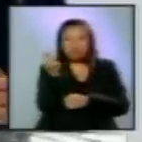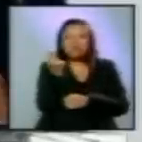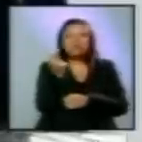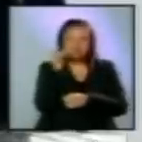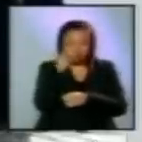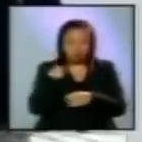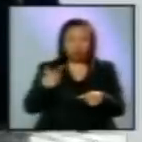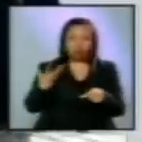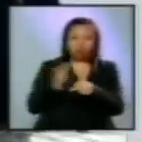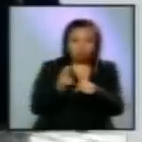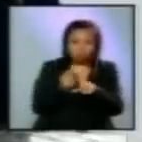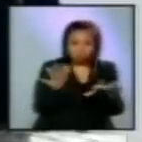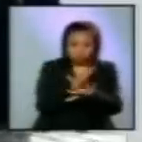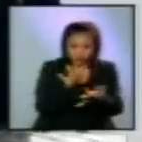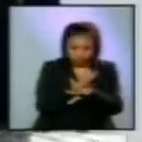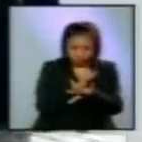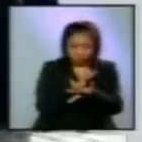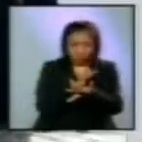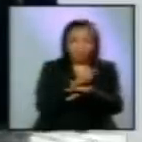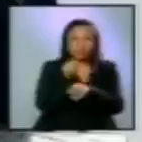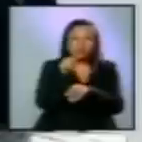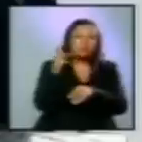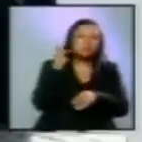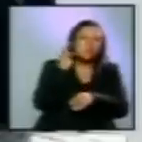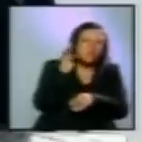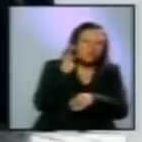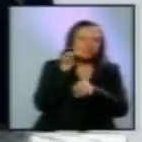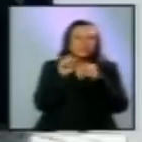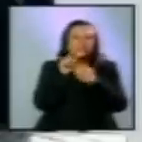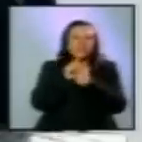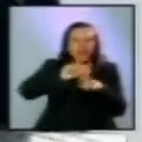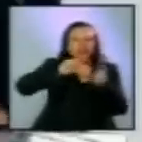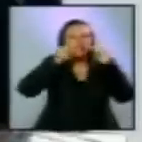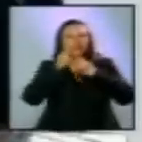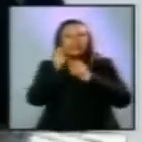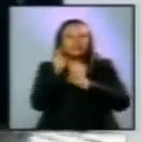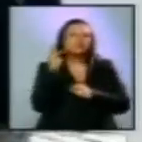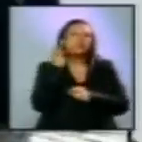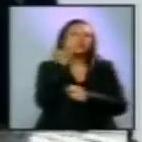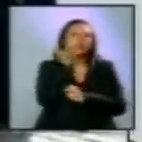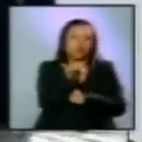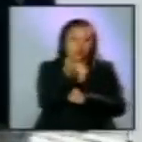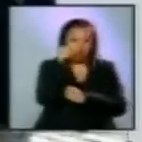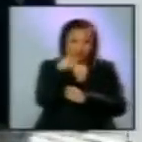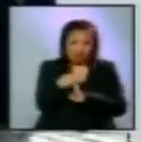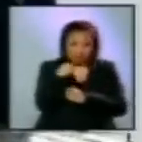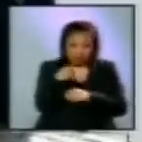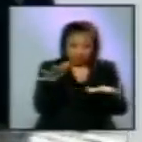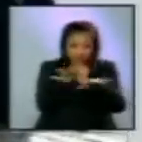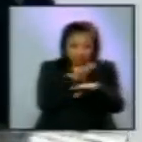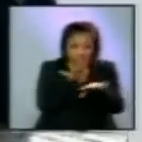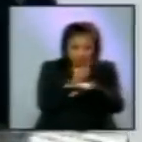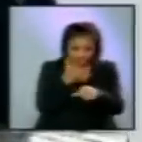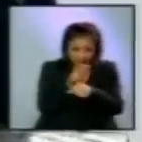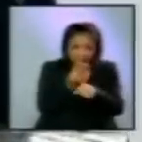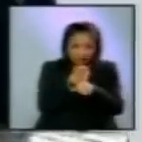reformas. La otra cara de la política social es la política económica. Y aquí las reformas resultan